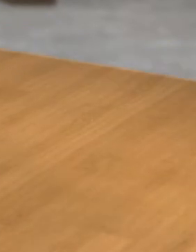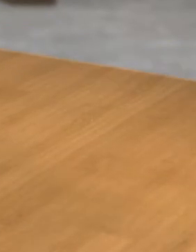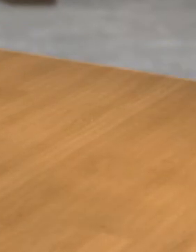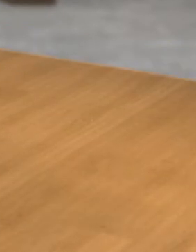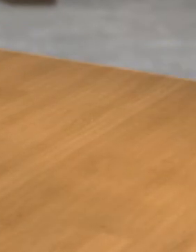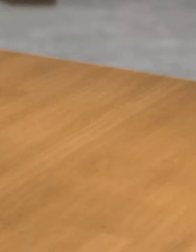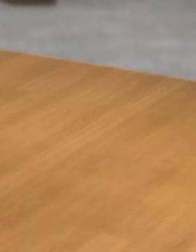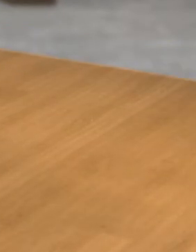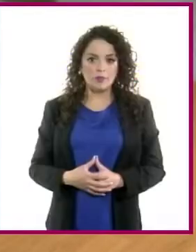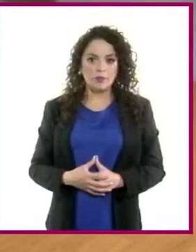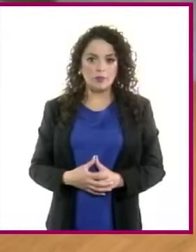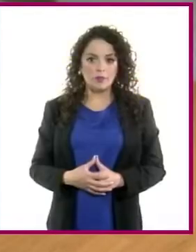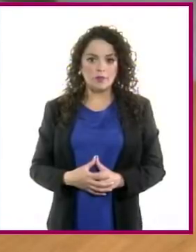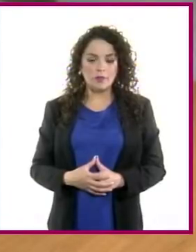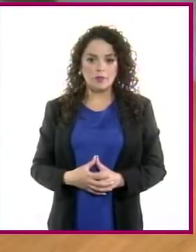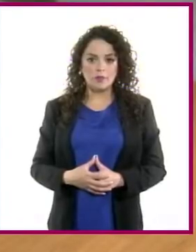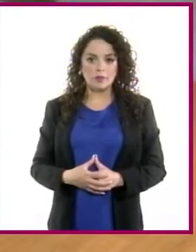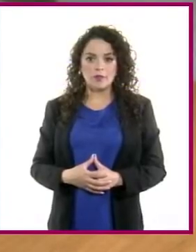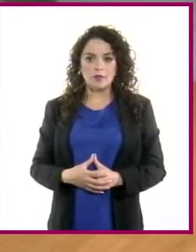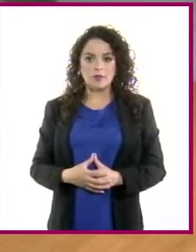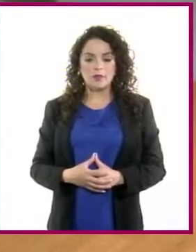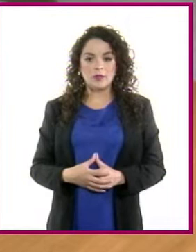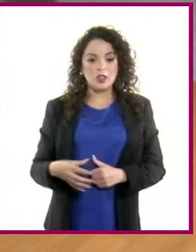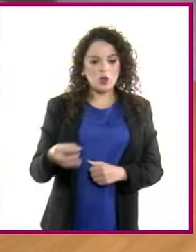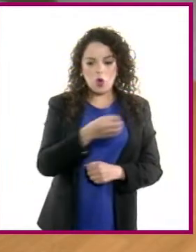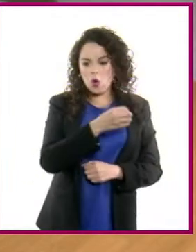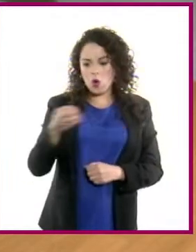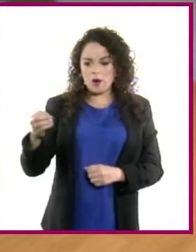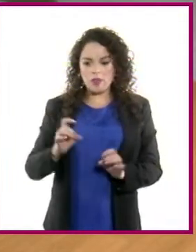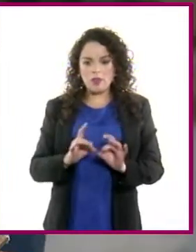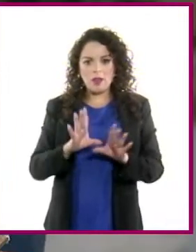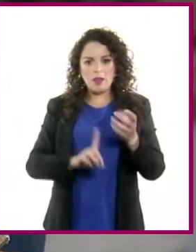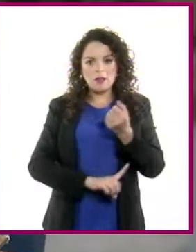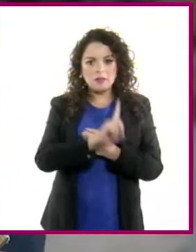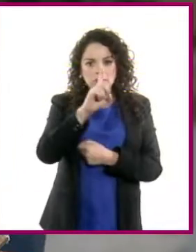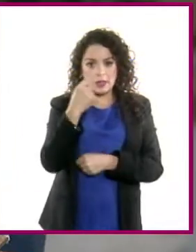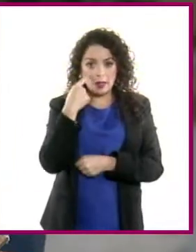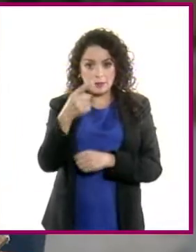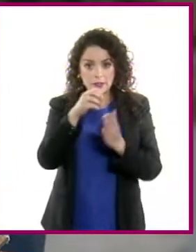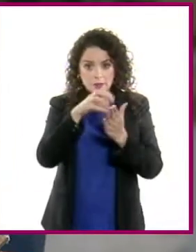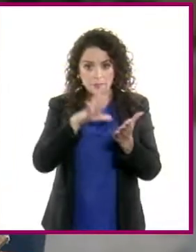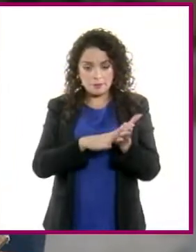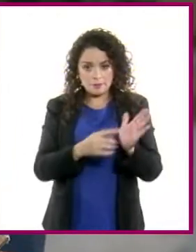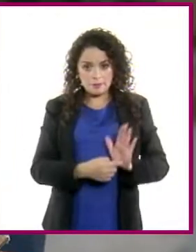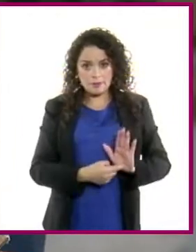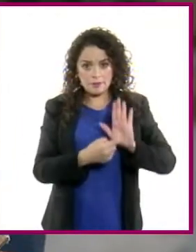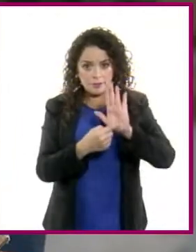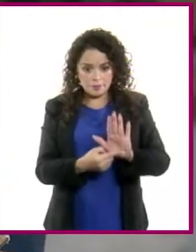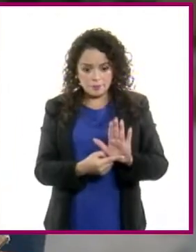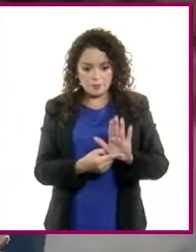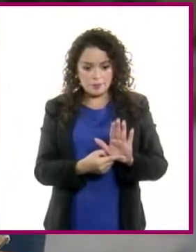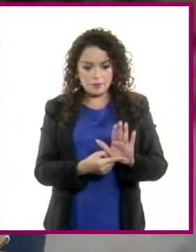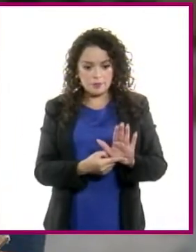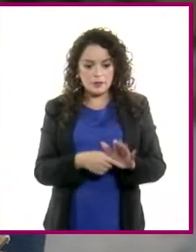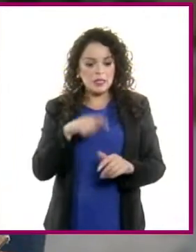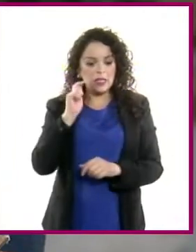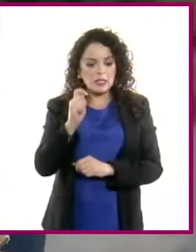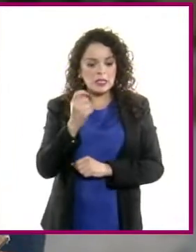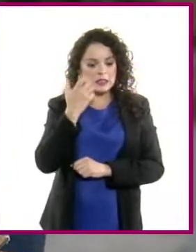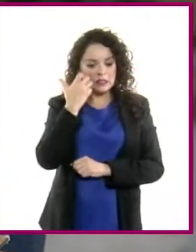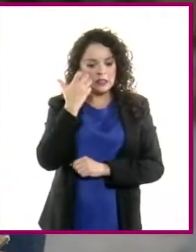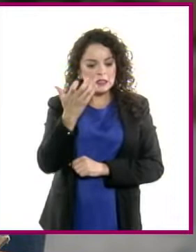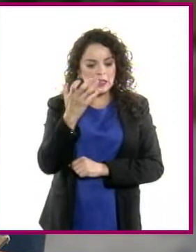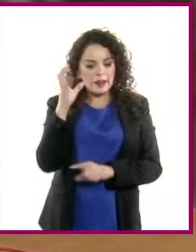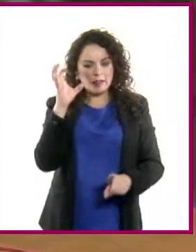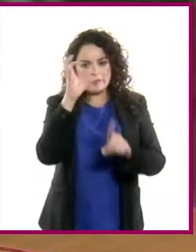Las prácticas y las consecuencias del orden son hoy manifiestas. La barbarie que el orden pretendía superar nunca